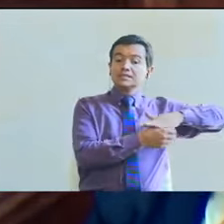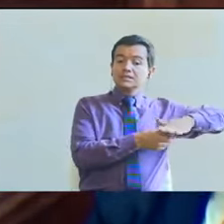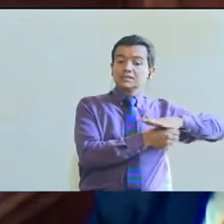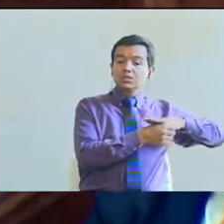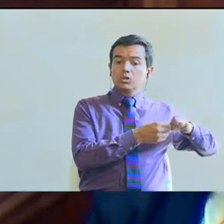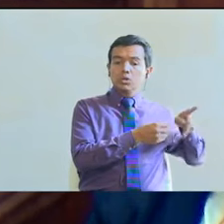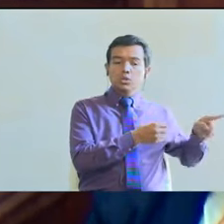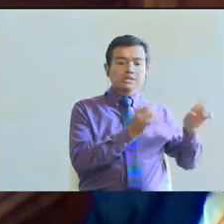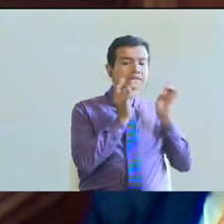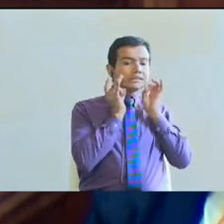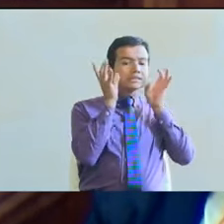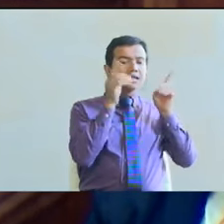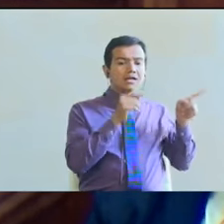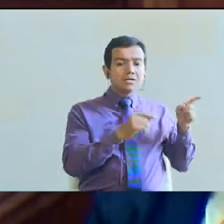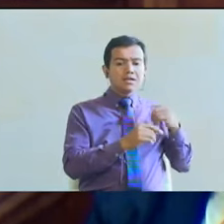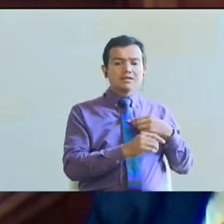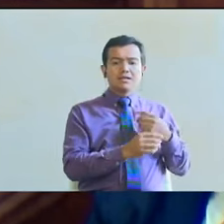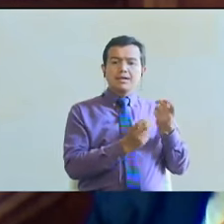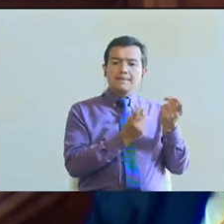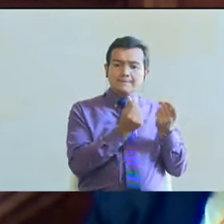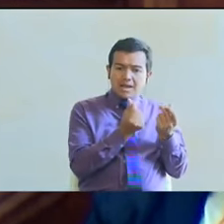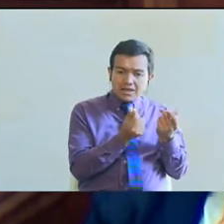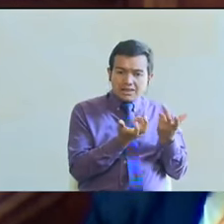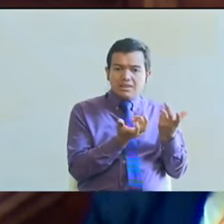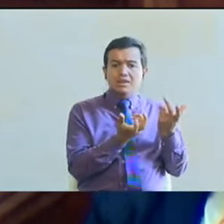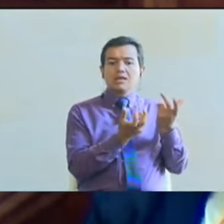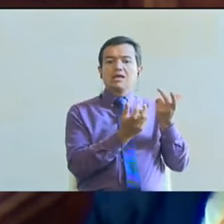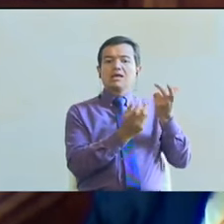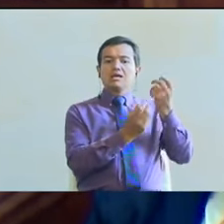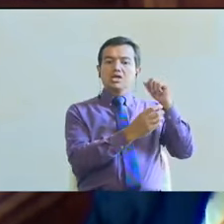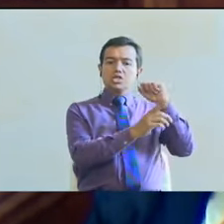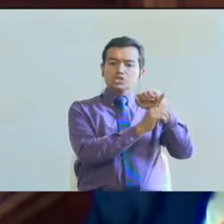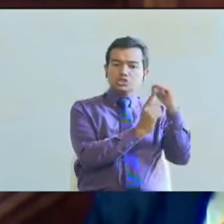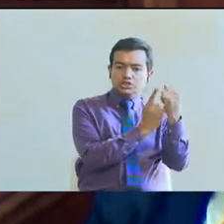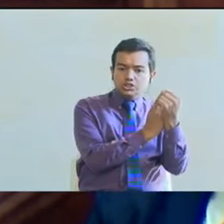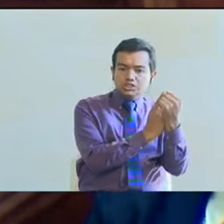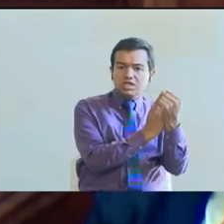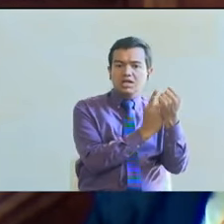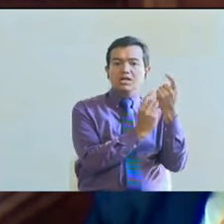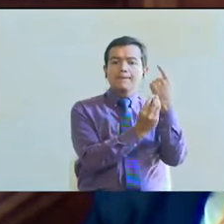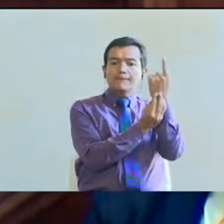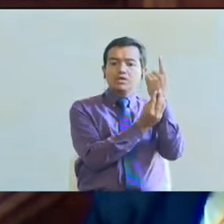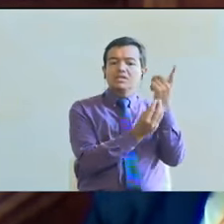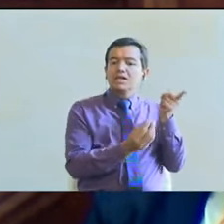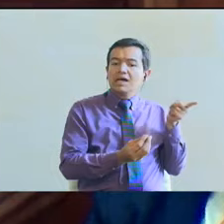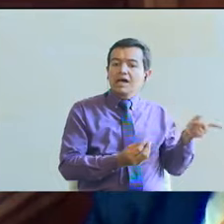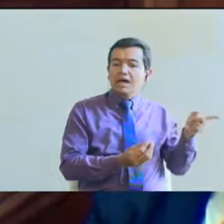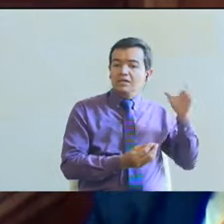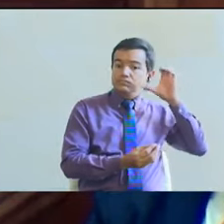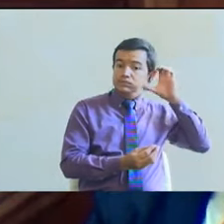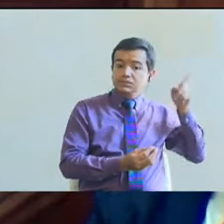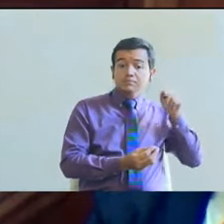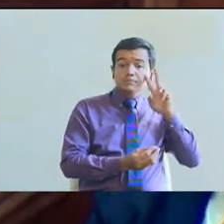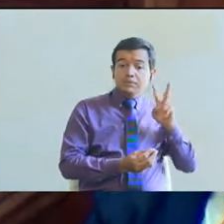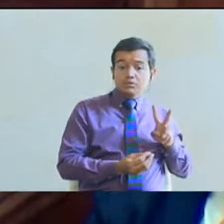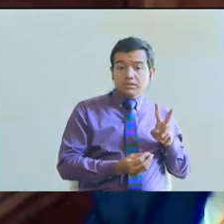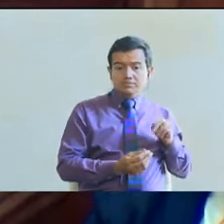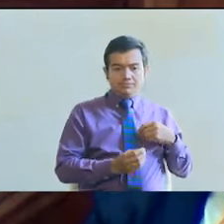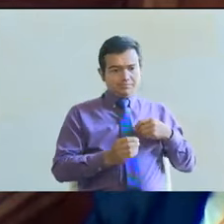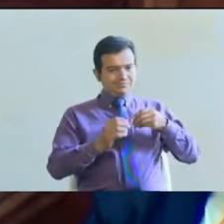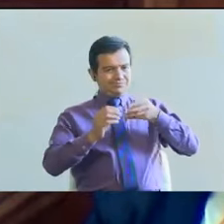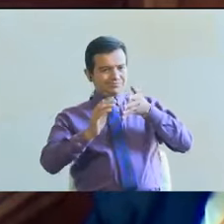situación política económica y social que está viviendo Venezuela yo voy a leer un párrafo que me llamó mucho la